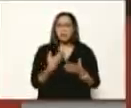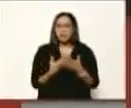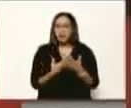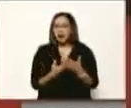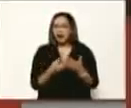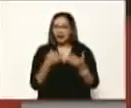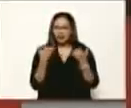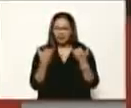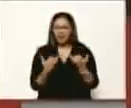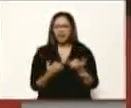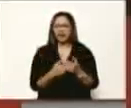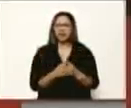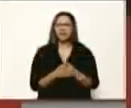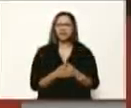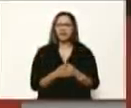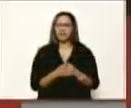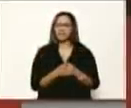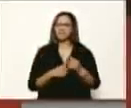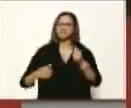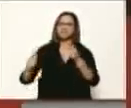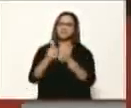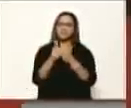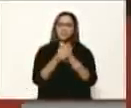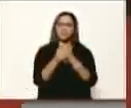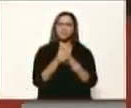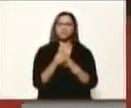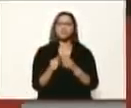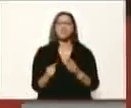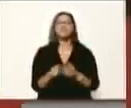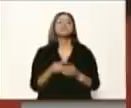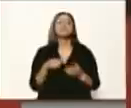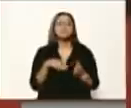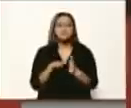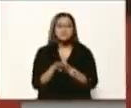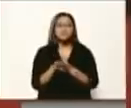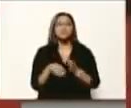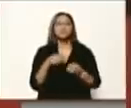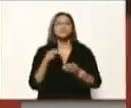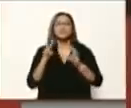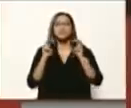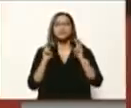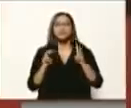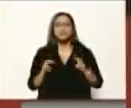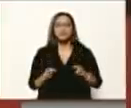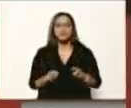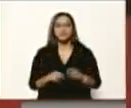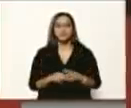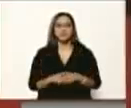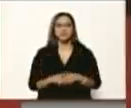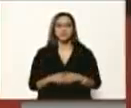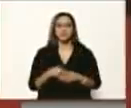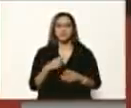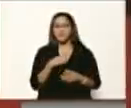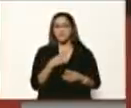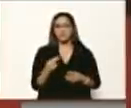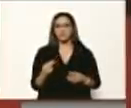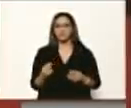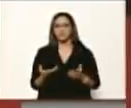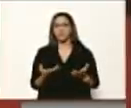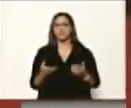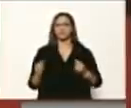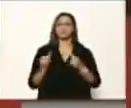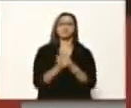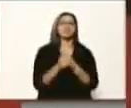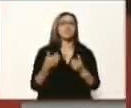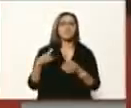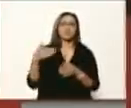sido sustituidos. Y pasados una investigación dentro del partido. No es que lo sustituimos y... No, ya,